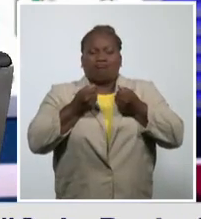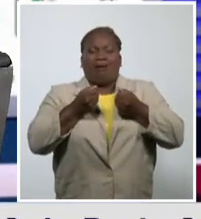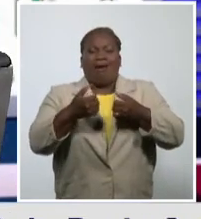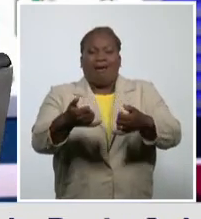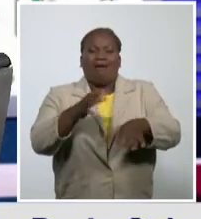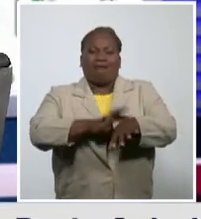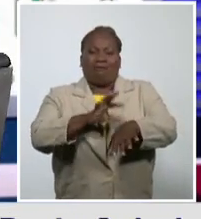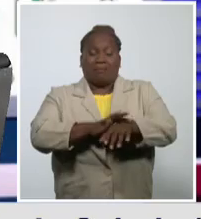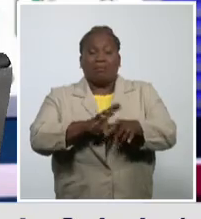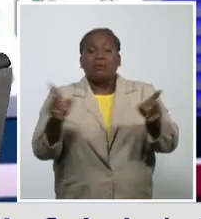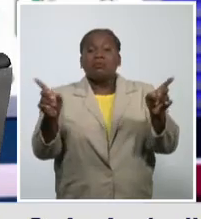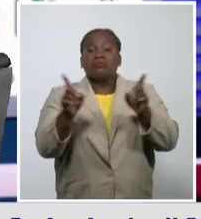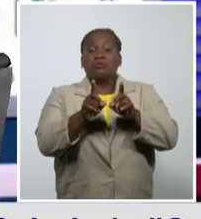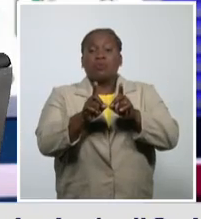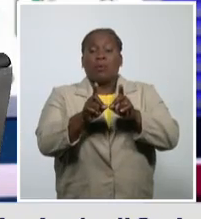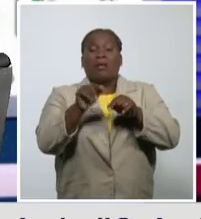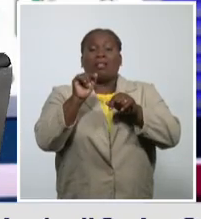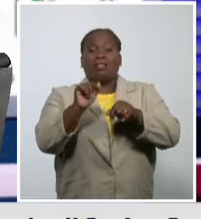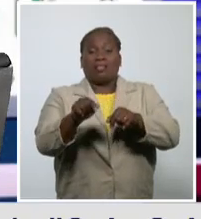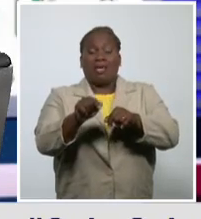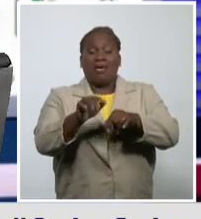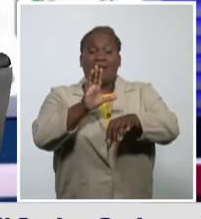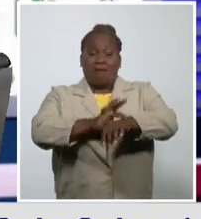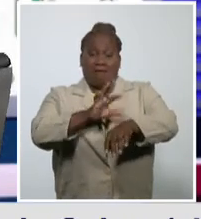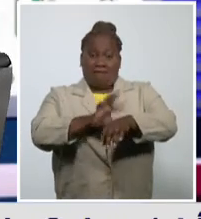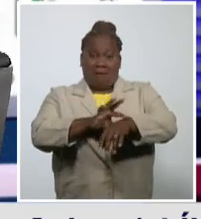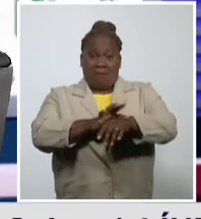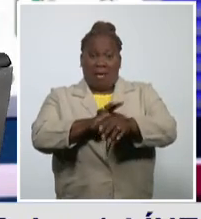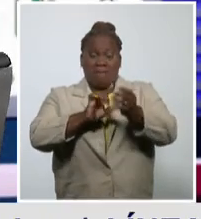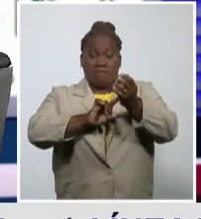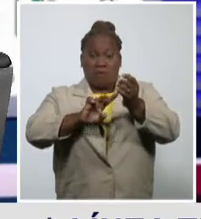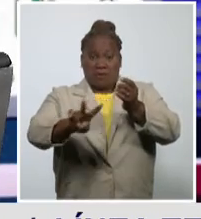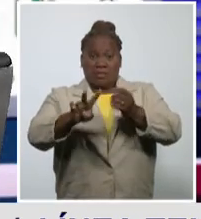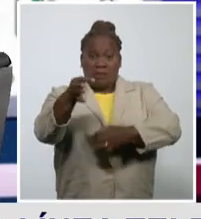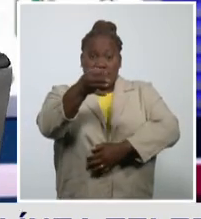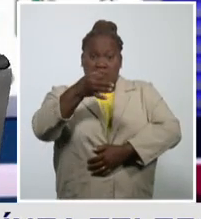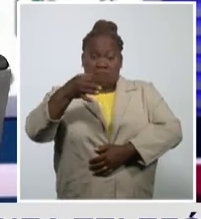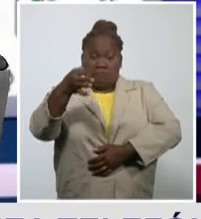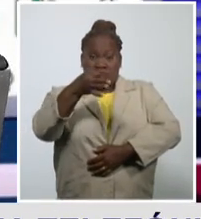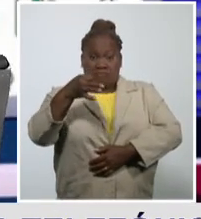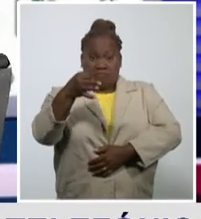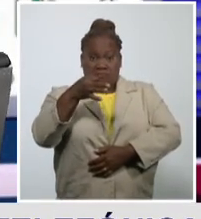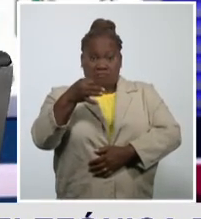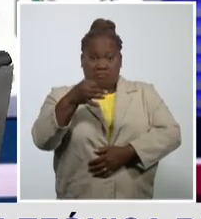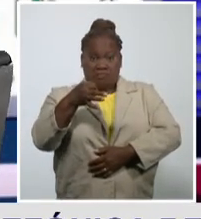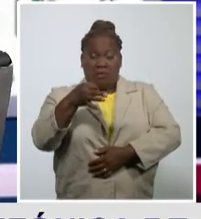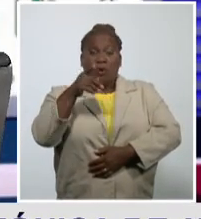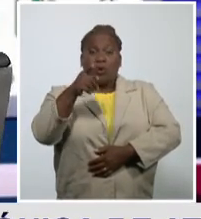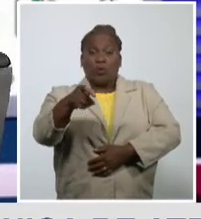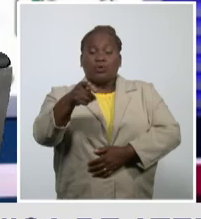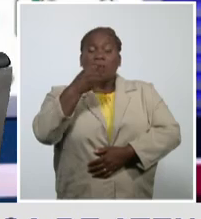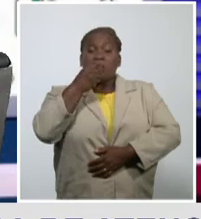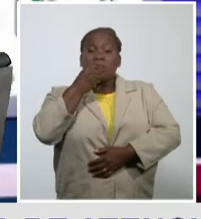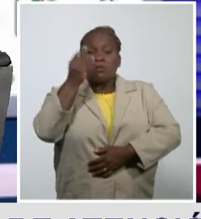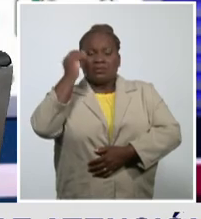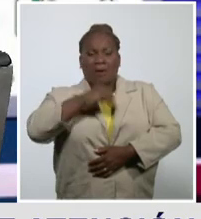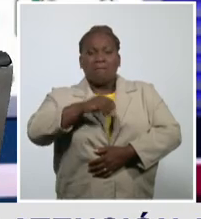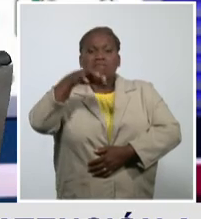un resumen de la residencia de la enfermedad por provincias y municipios, tiene usted la posibilidad de saber que en